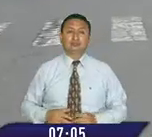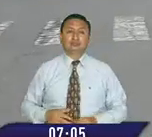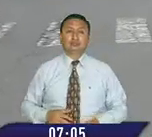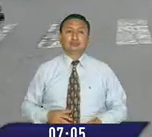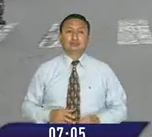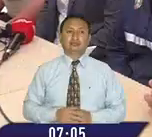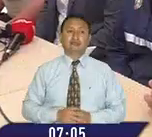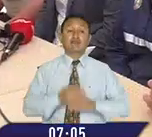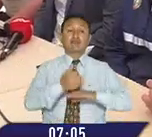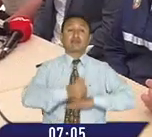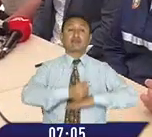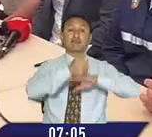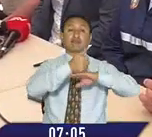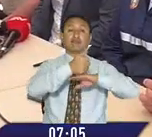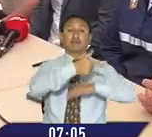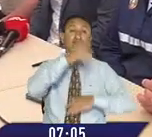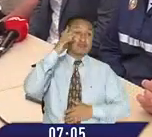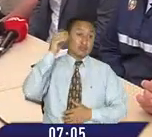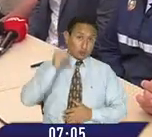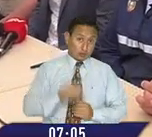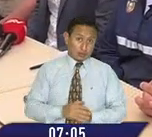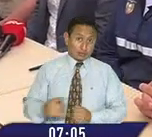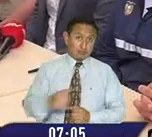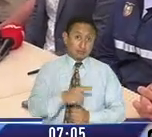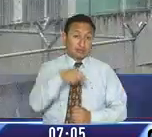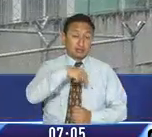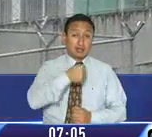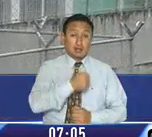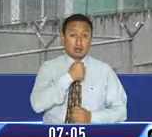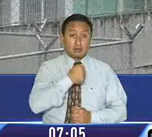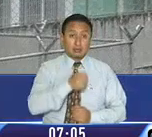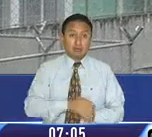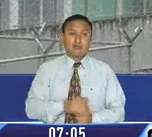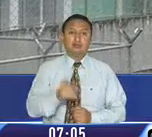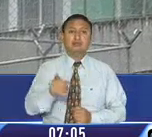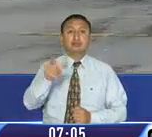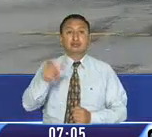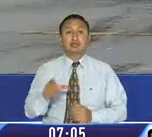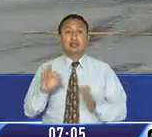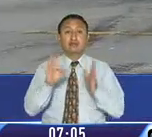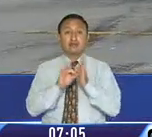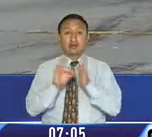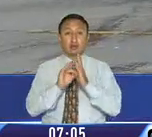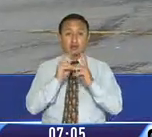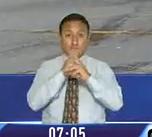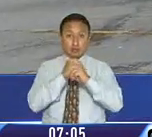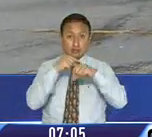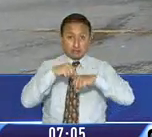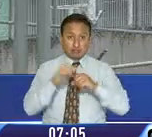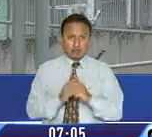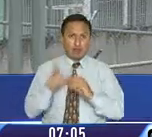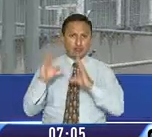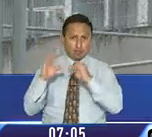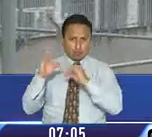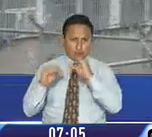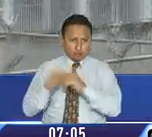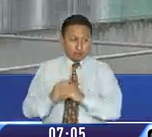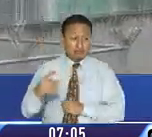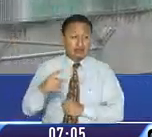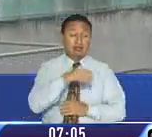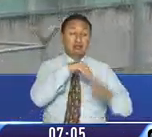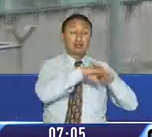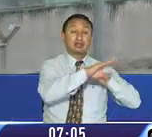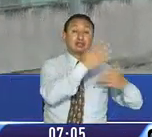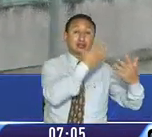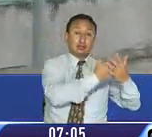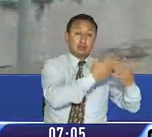Las autoridades de la urbe Azuaya desmintieron en rueda de prensa los rumores generados en algunas redes sociales sobre un supuesto motín en el CRS de Turi de